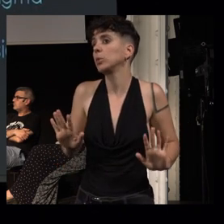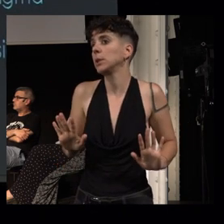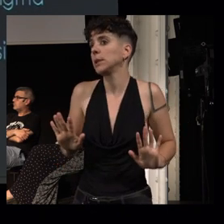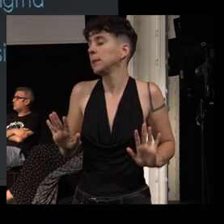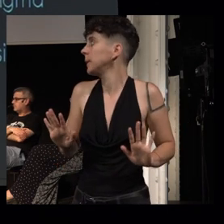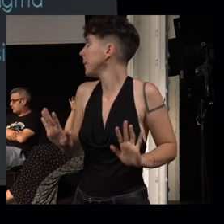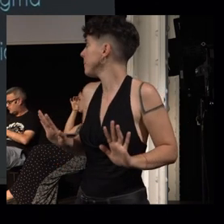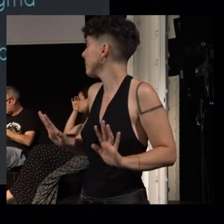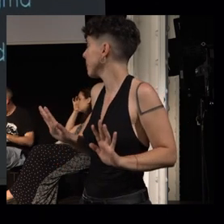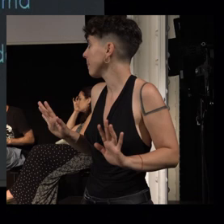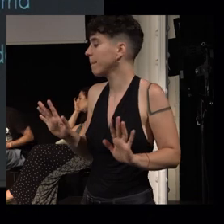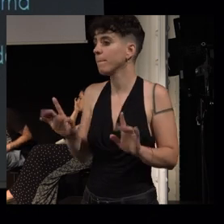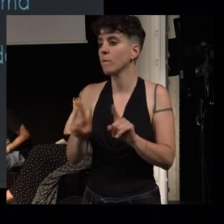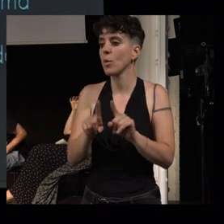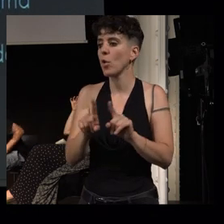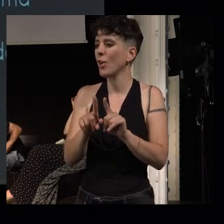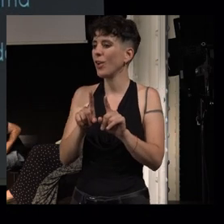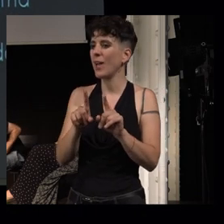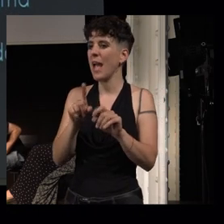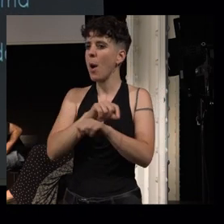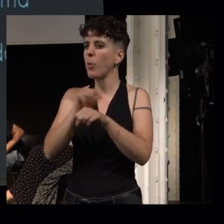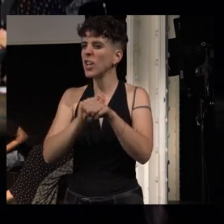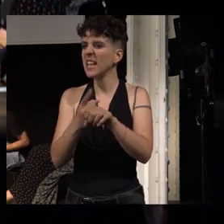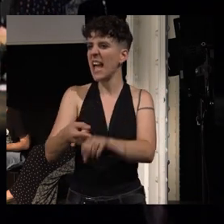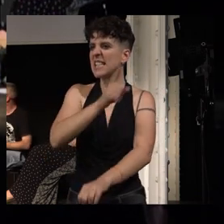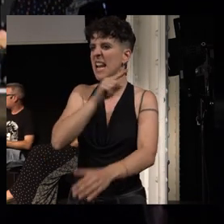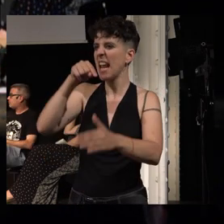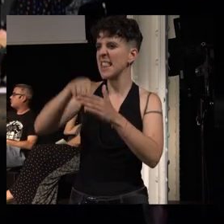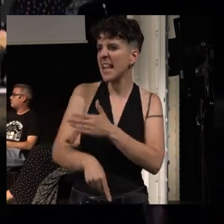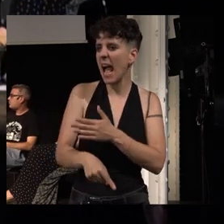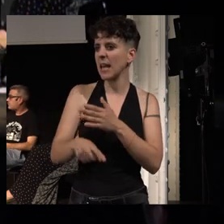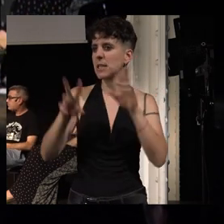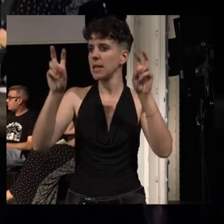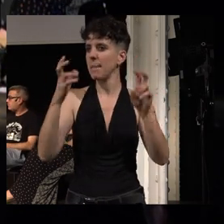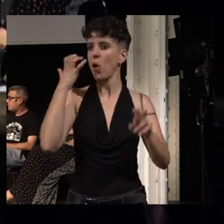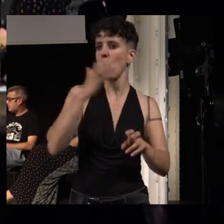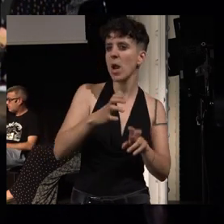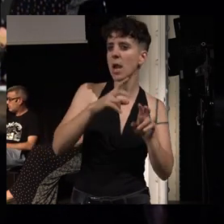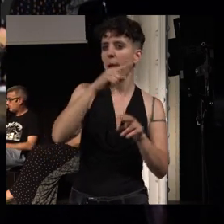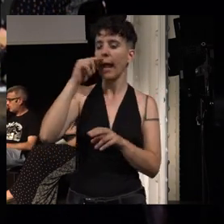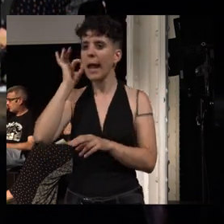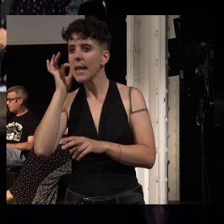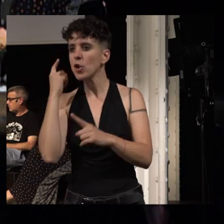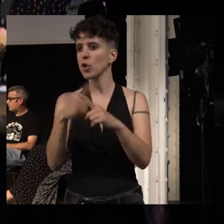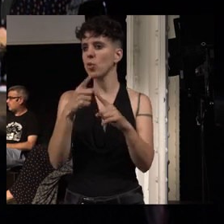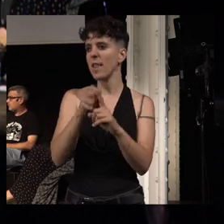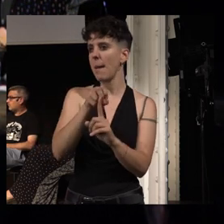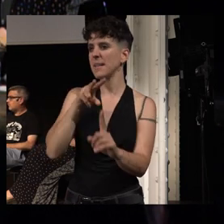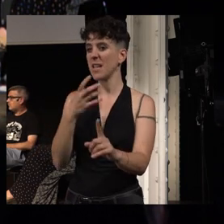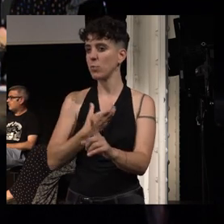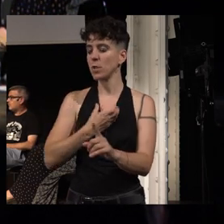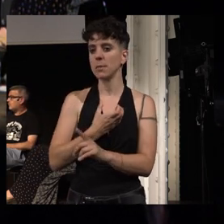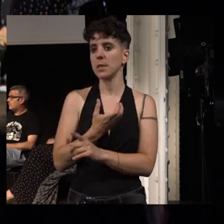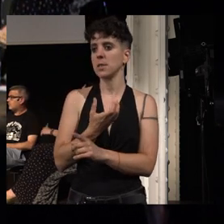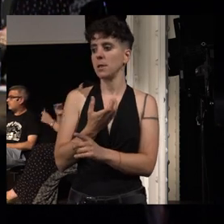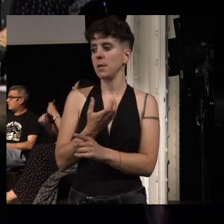de que la imposibilidad de poder hacer políticas radicales queer en temas de género y sexualidad desde las perspectivas municipalistas o